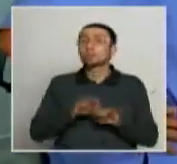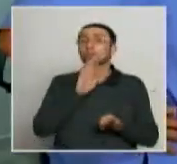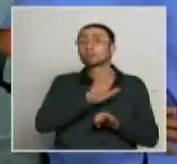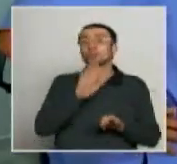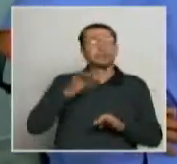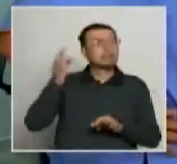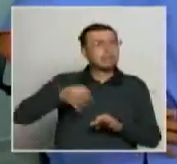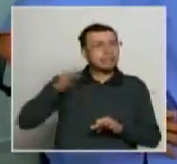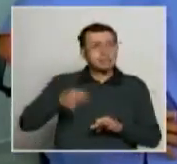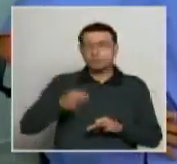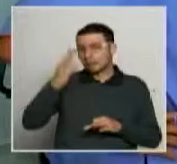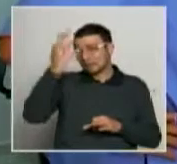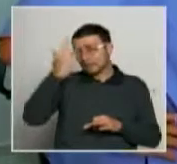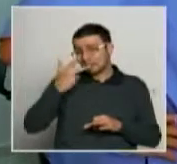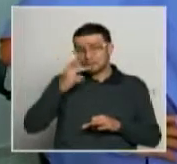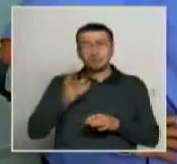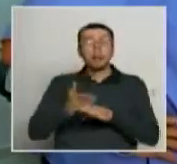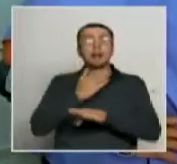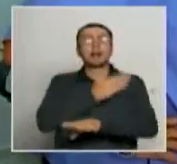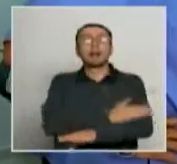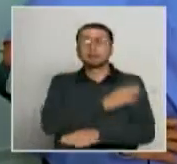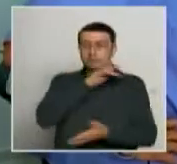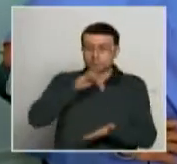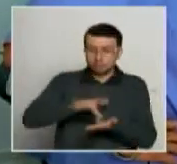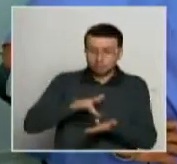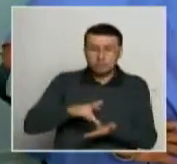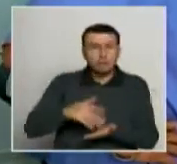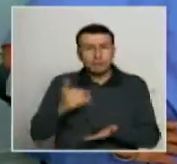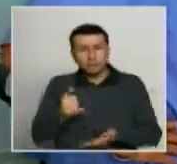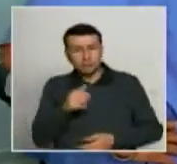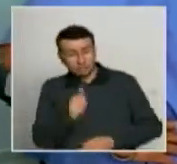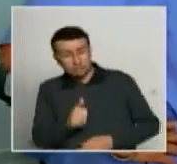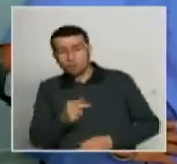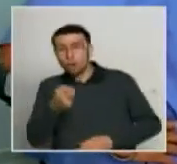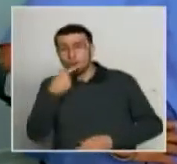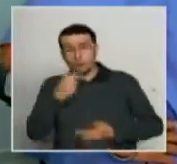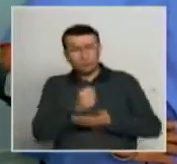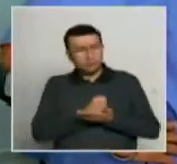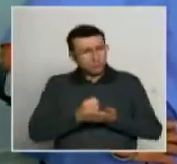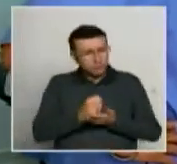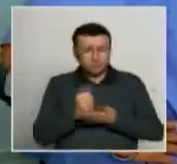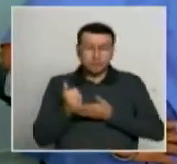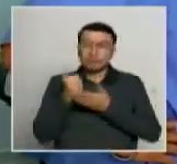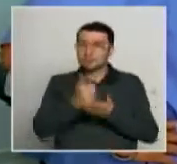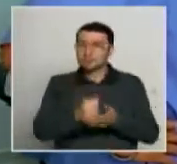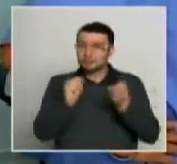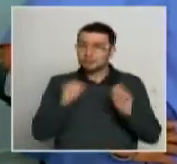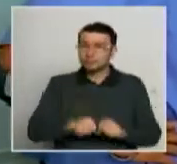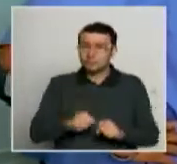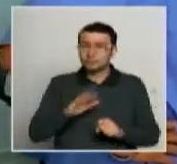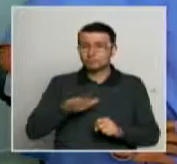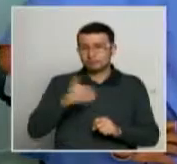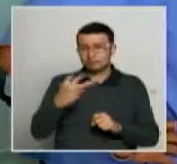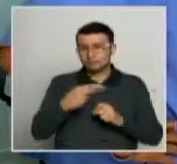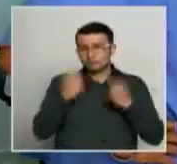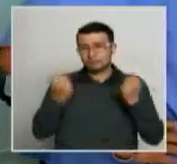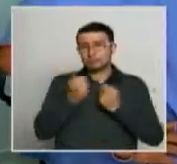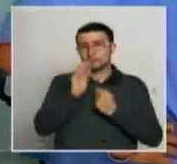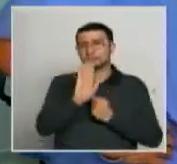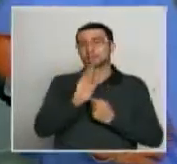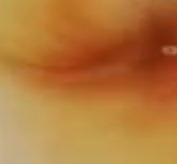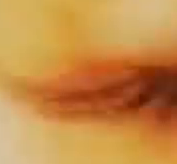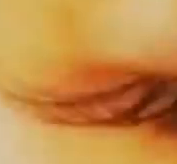exámenes antes de acudir a una automedicación o a tratamientos estéticos. Todo esto después de este corte de comerciales.